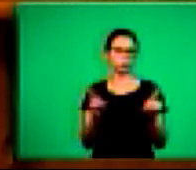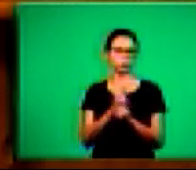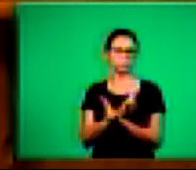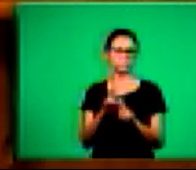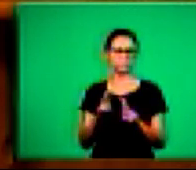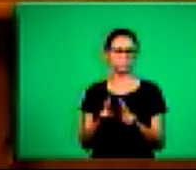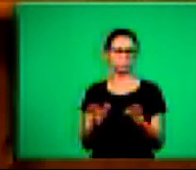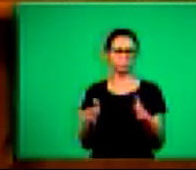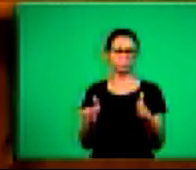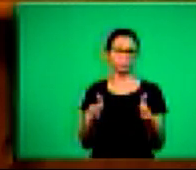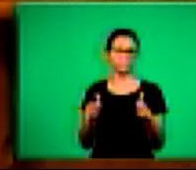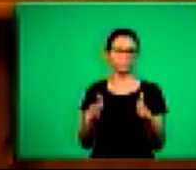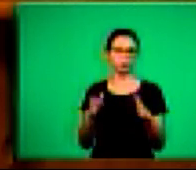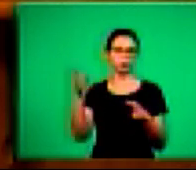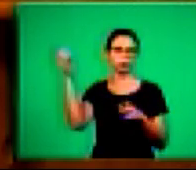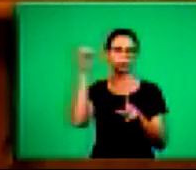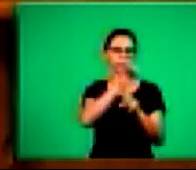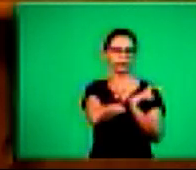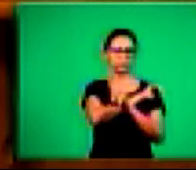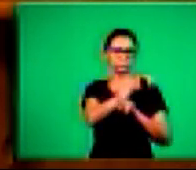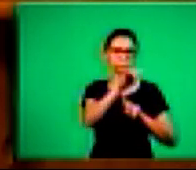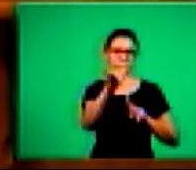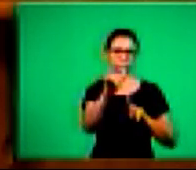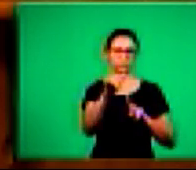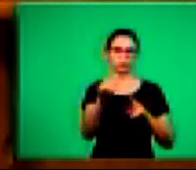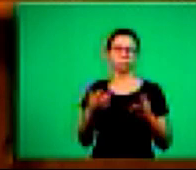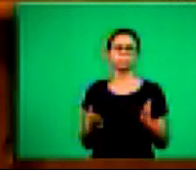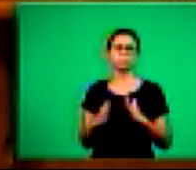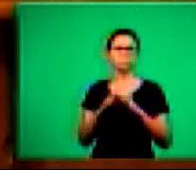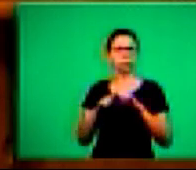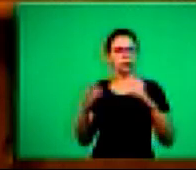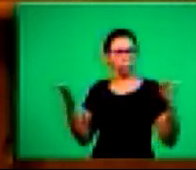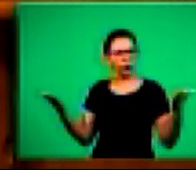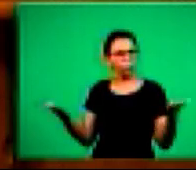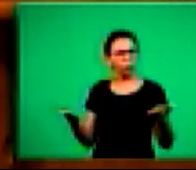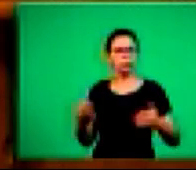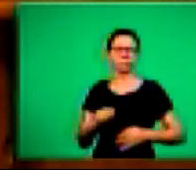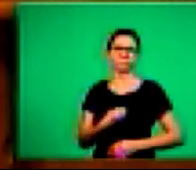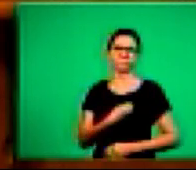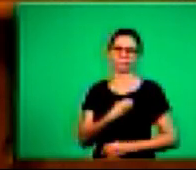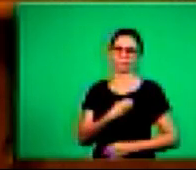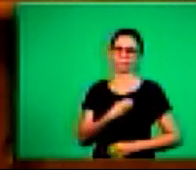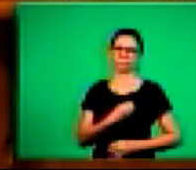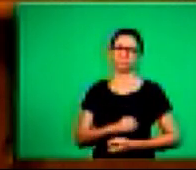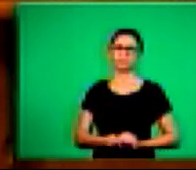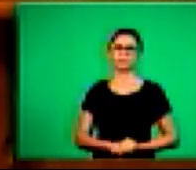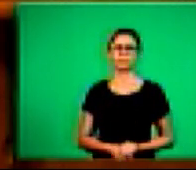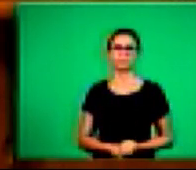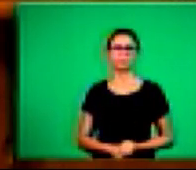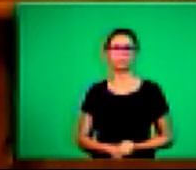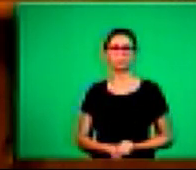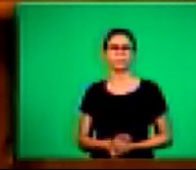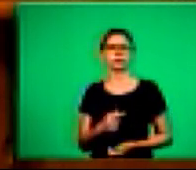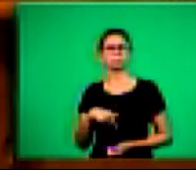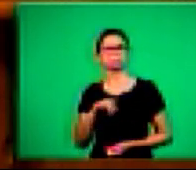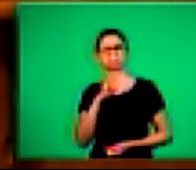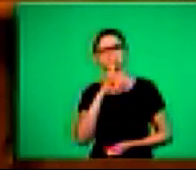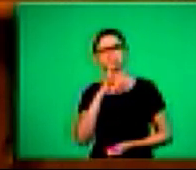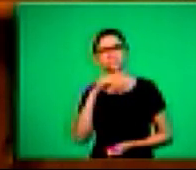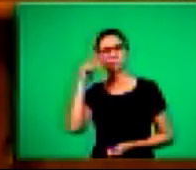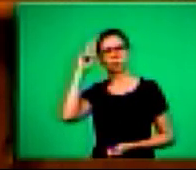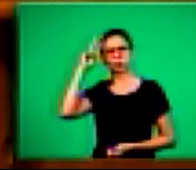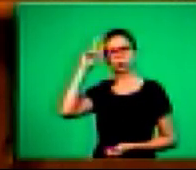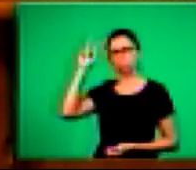está relacionado con el momento profético que la iglesia está viviendo conocemos bien una historia